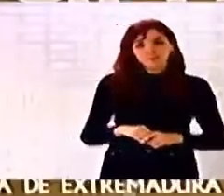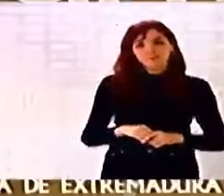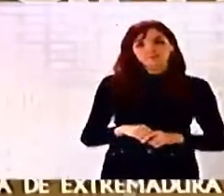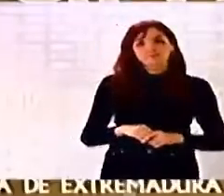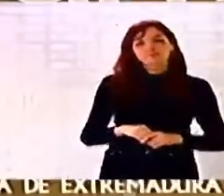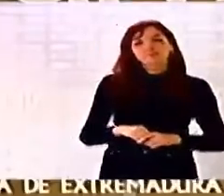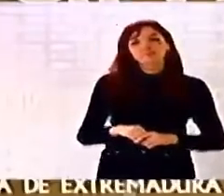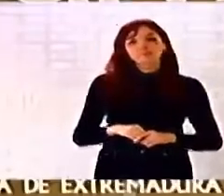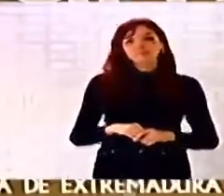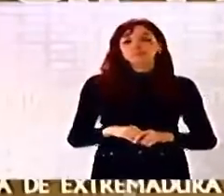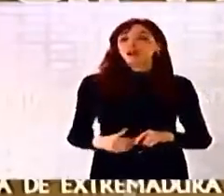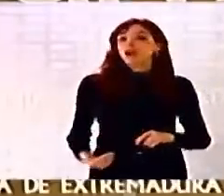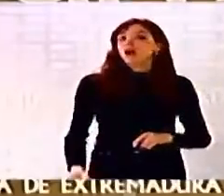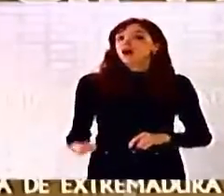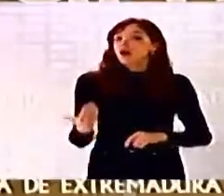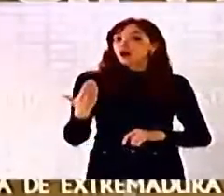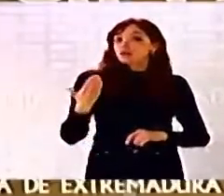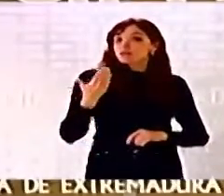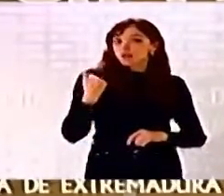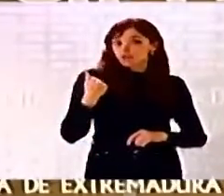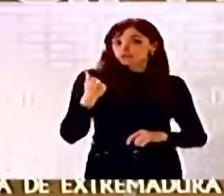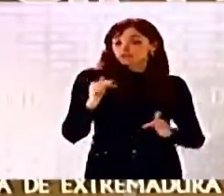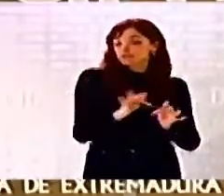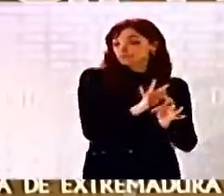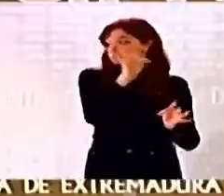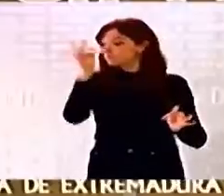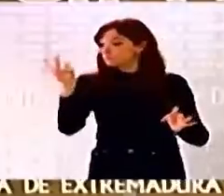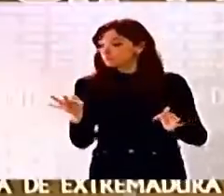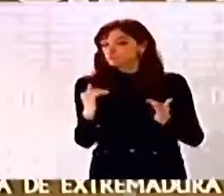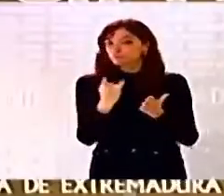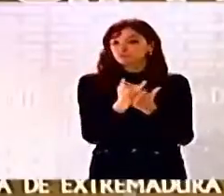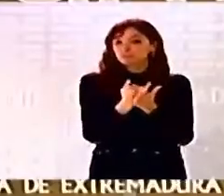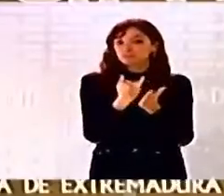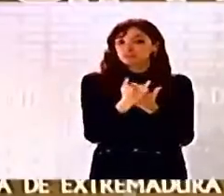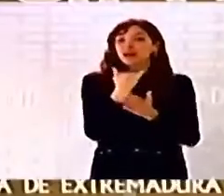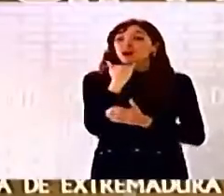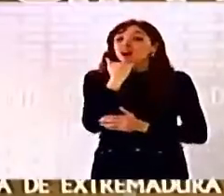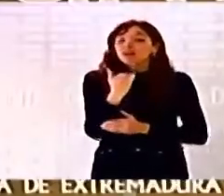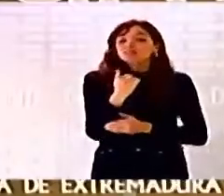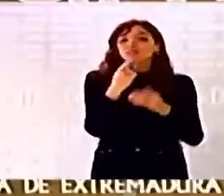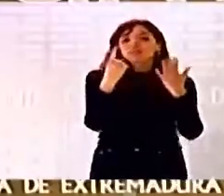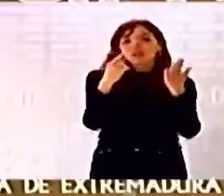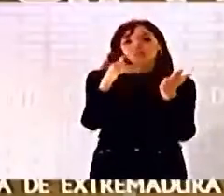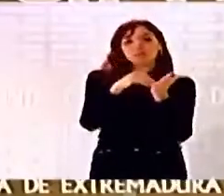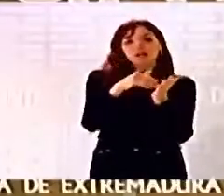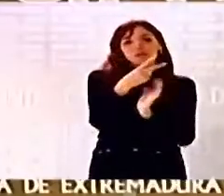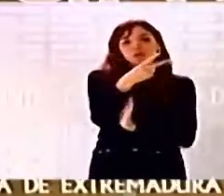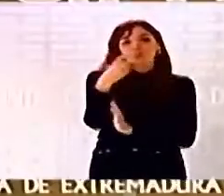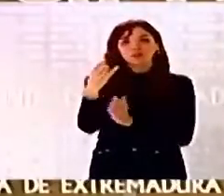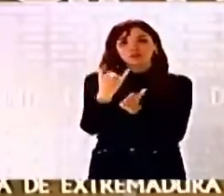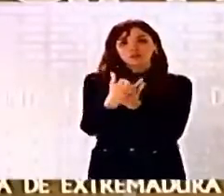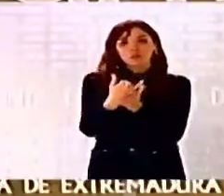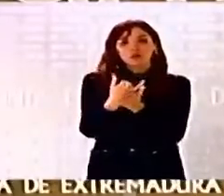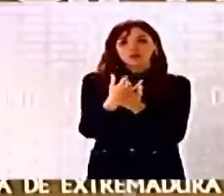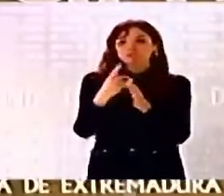En el día de ayer se han hecho casi 6.200 pruebas en toda la comunidad autónoma y